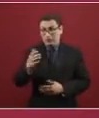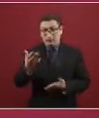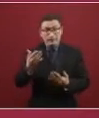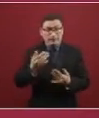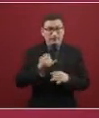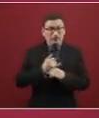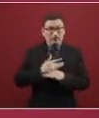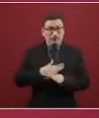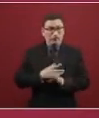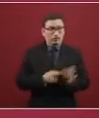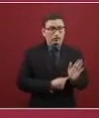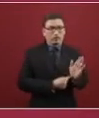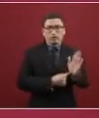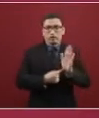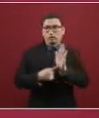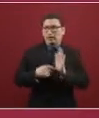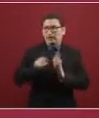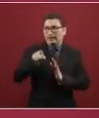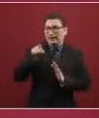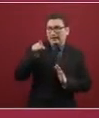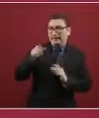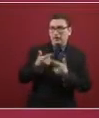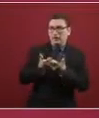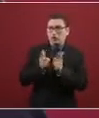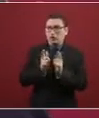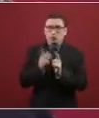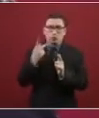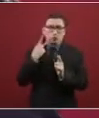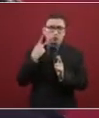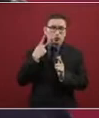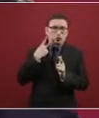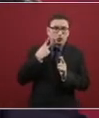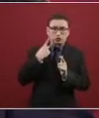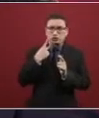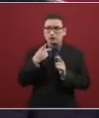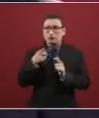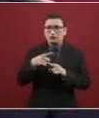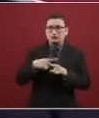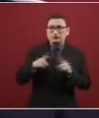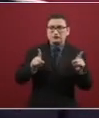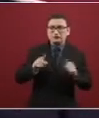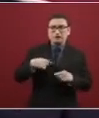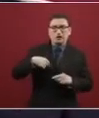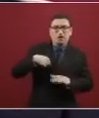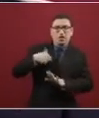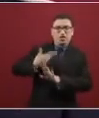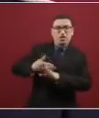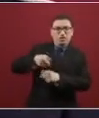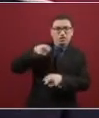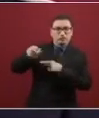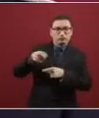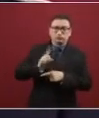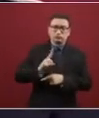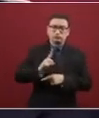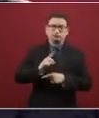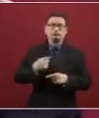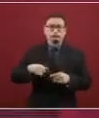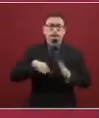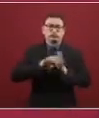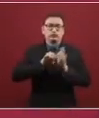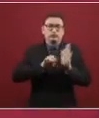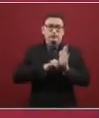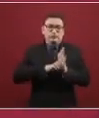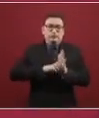contra de un adversario esa es una cuestión ética de principios entonces